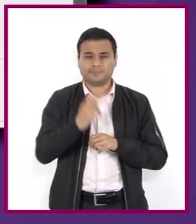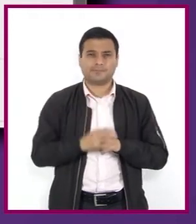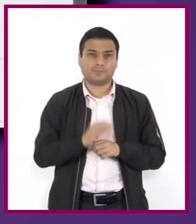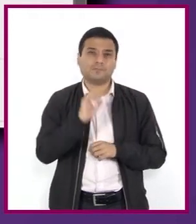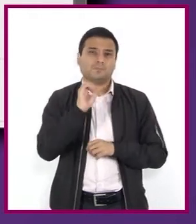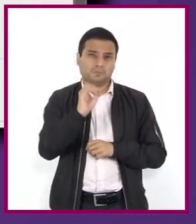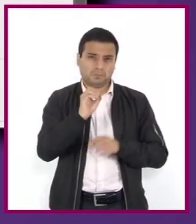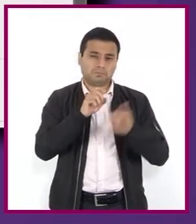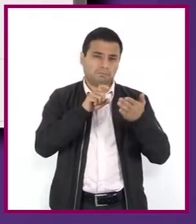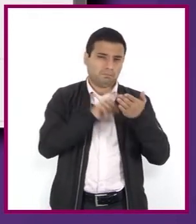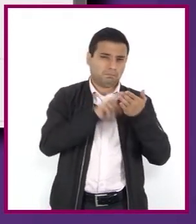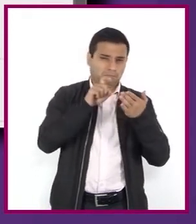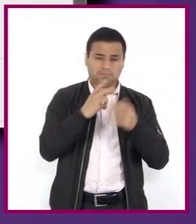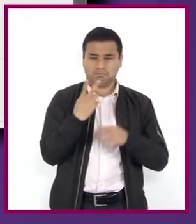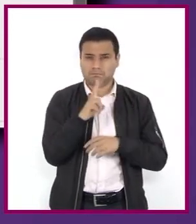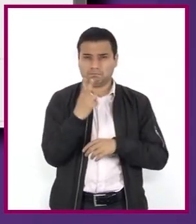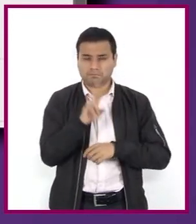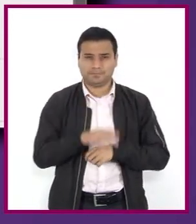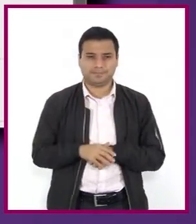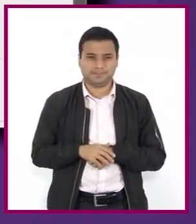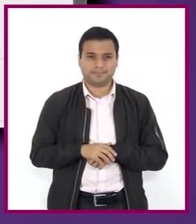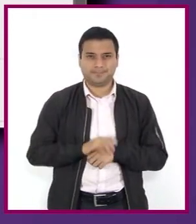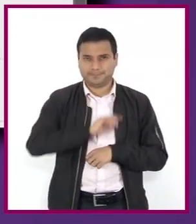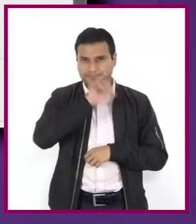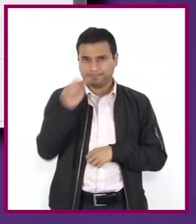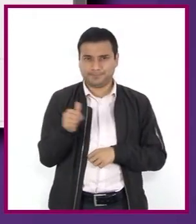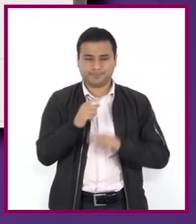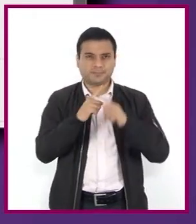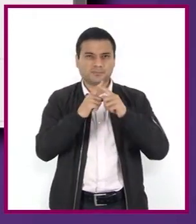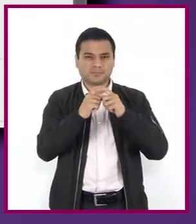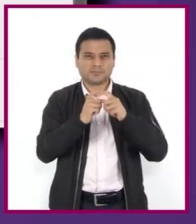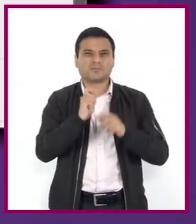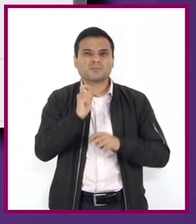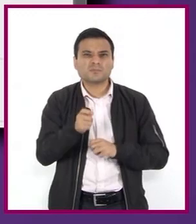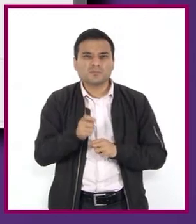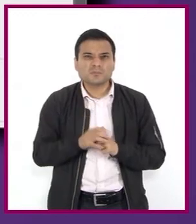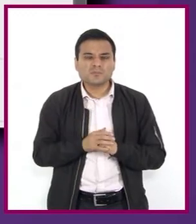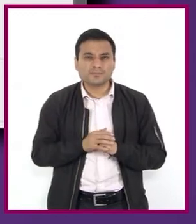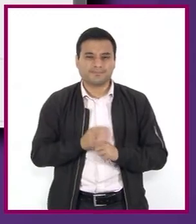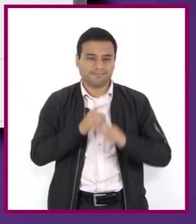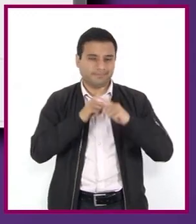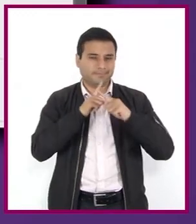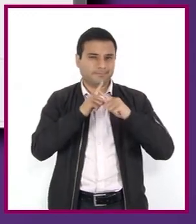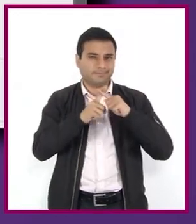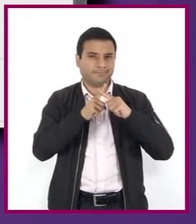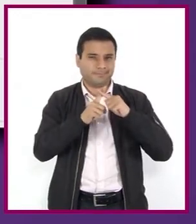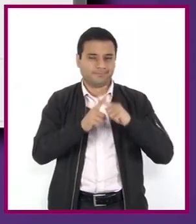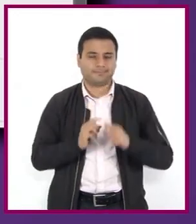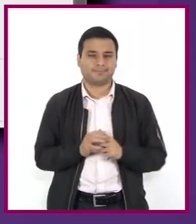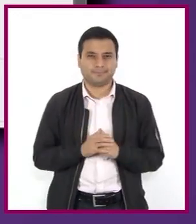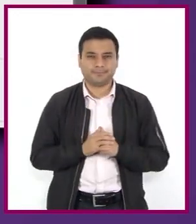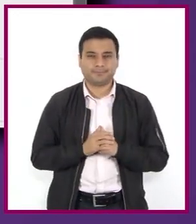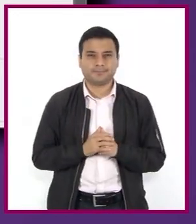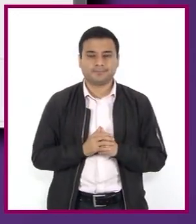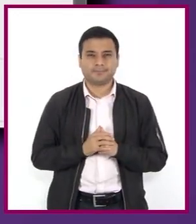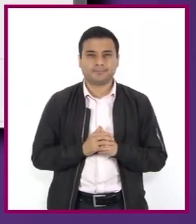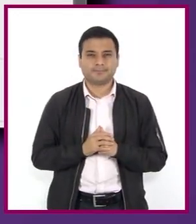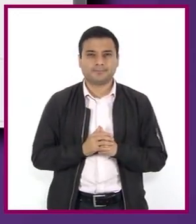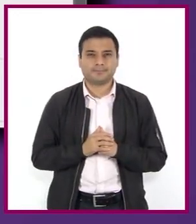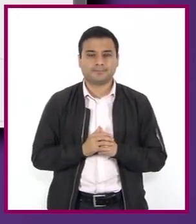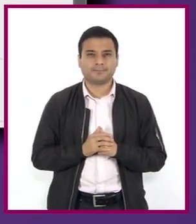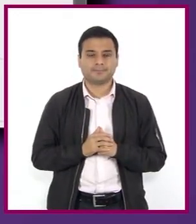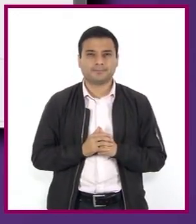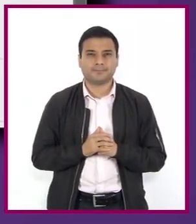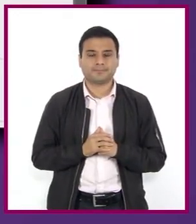seleccionarla. Usemos el símbolo del asterisco para indicar la multiplicación y, como el